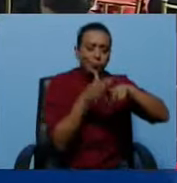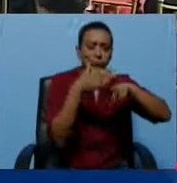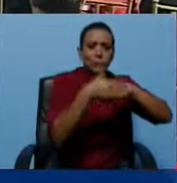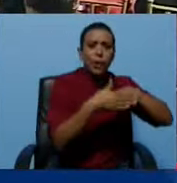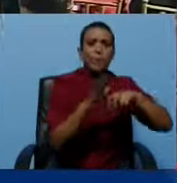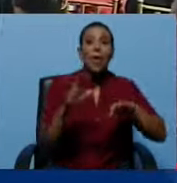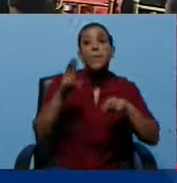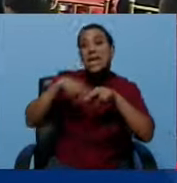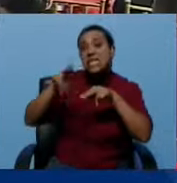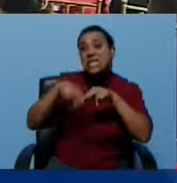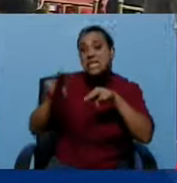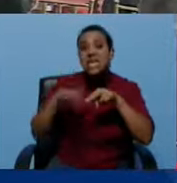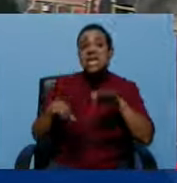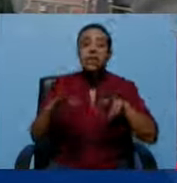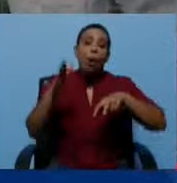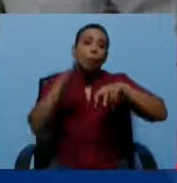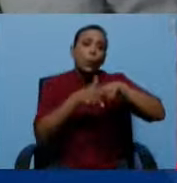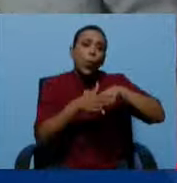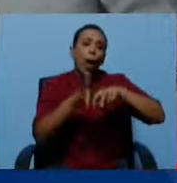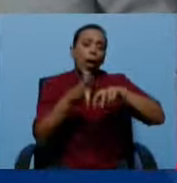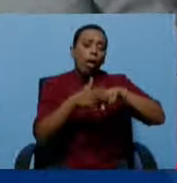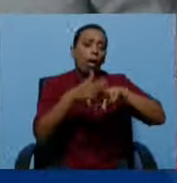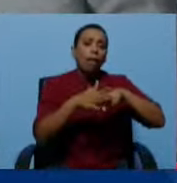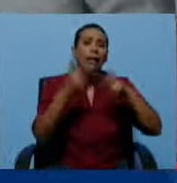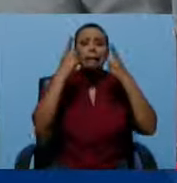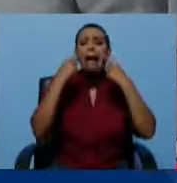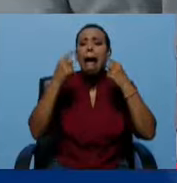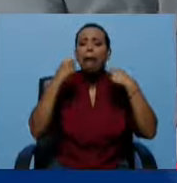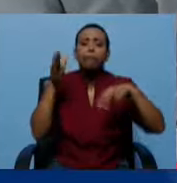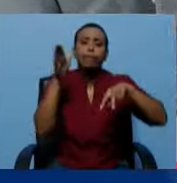Para que el niño diga el llantén, póngale llantén.